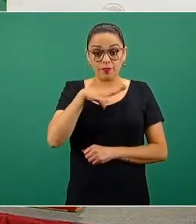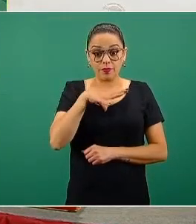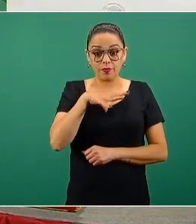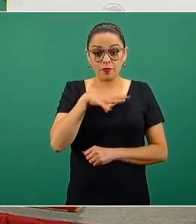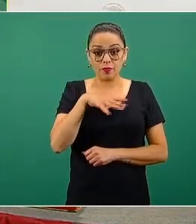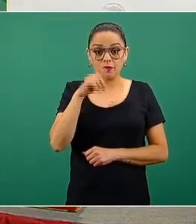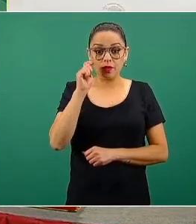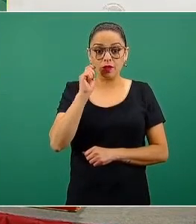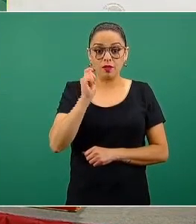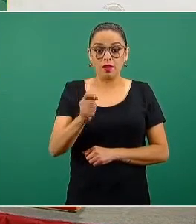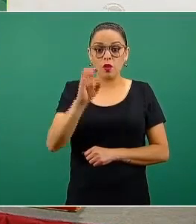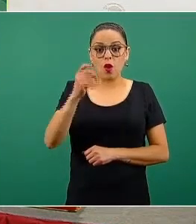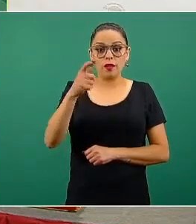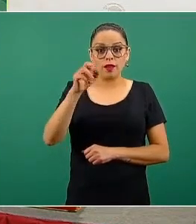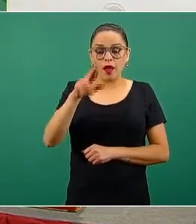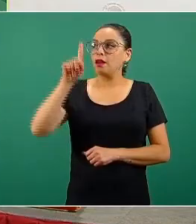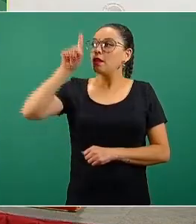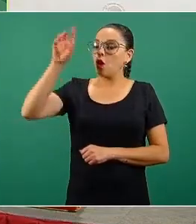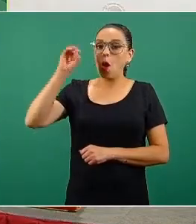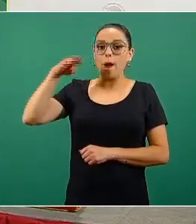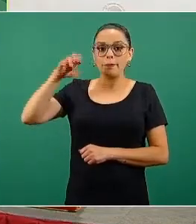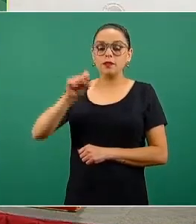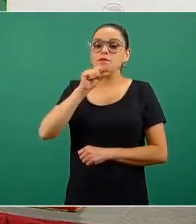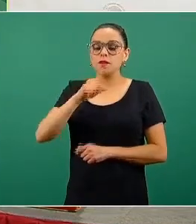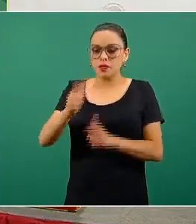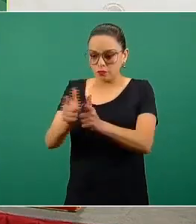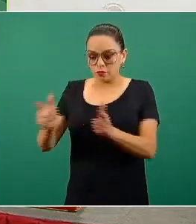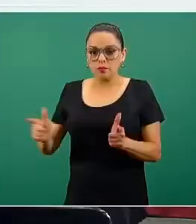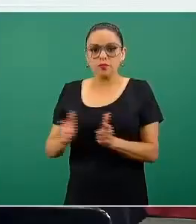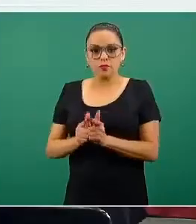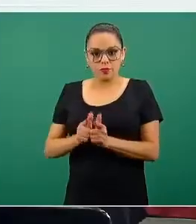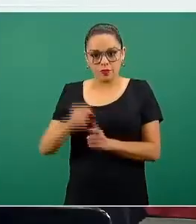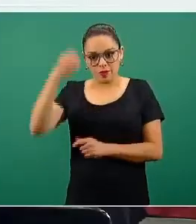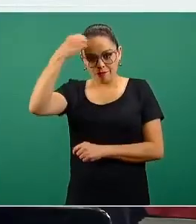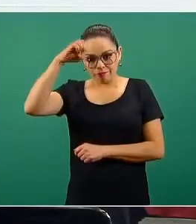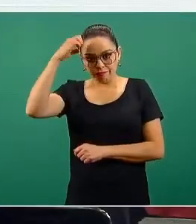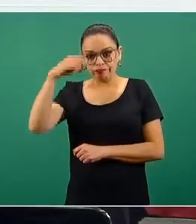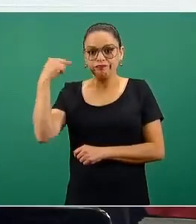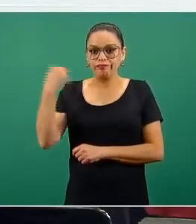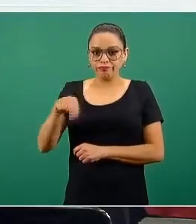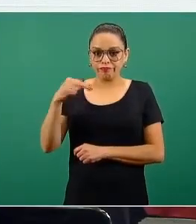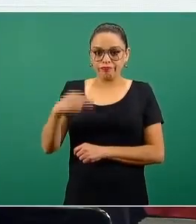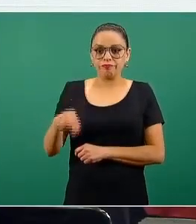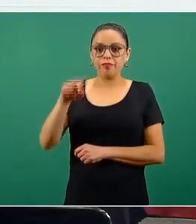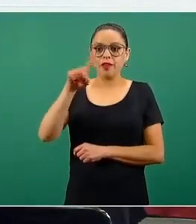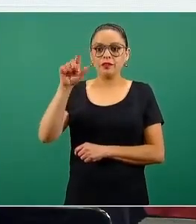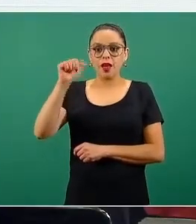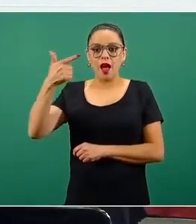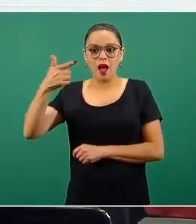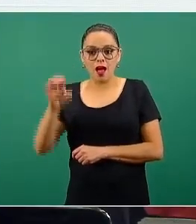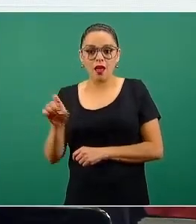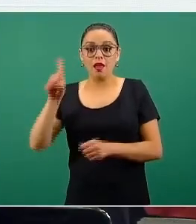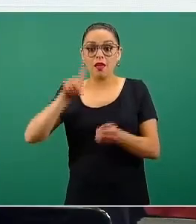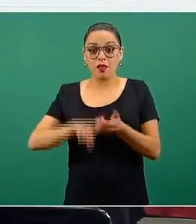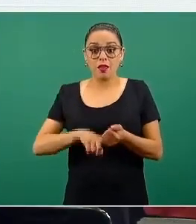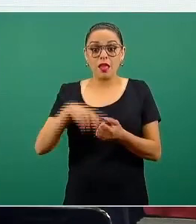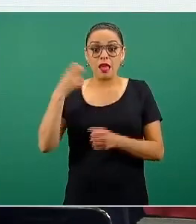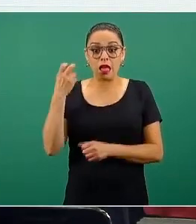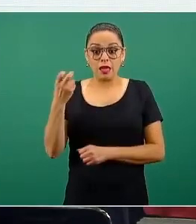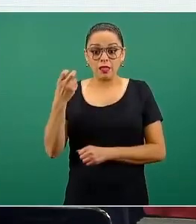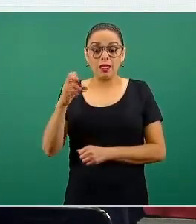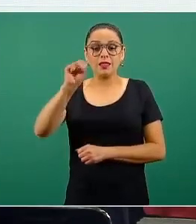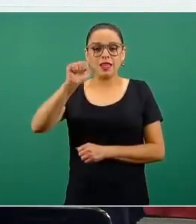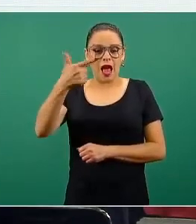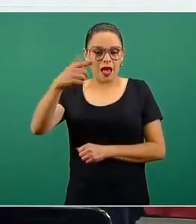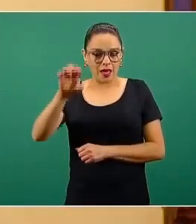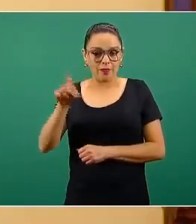Organización Mundial de la Salud también tiene un grupo de expertos que se llama SAGE y en estas recomendaciones que la Organización Mundial de la Salud